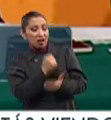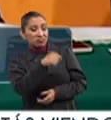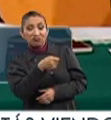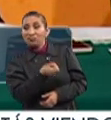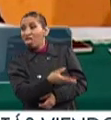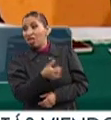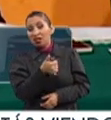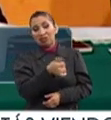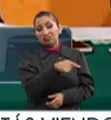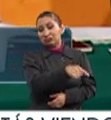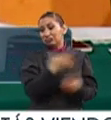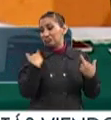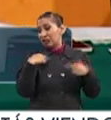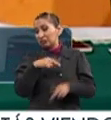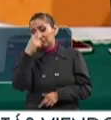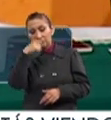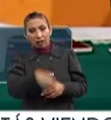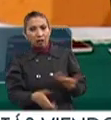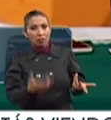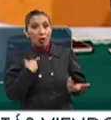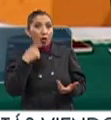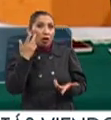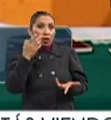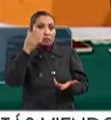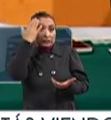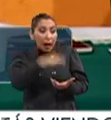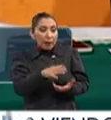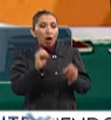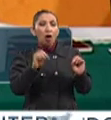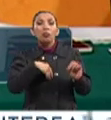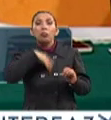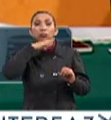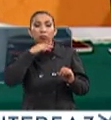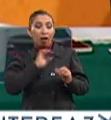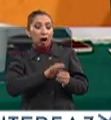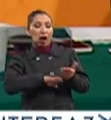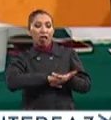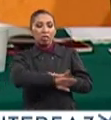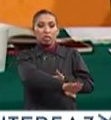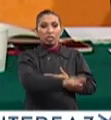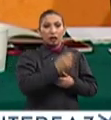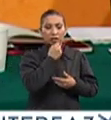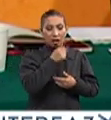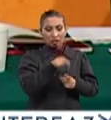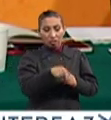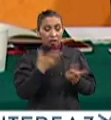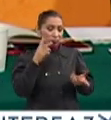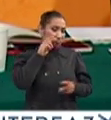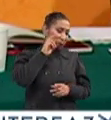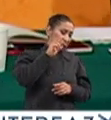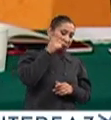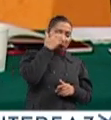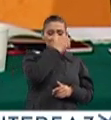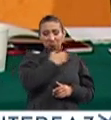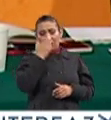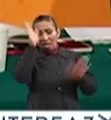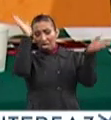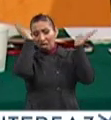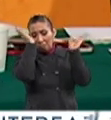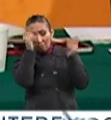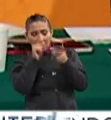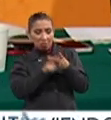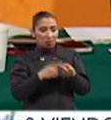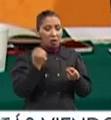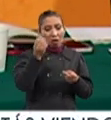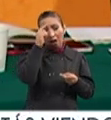estigmatizados por sus maestros, consciente o inconscientemente. Se les margina, se les considera burros,